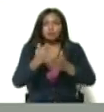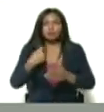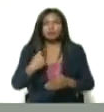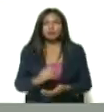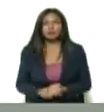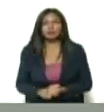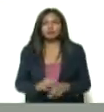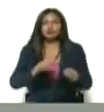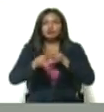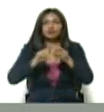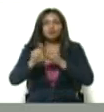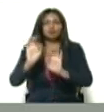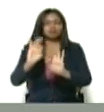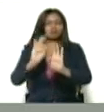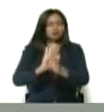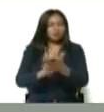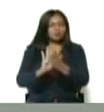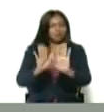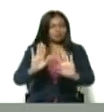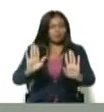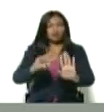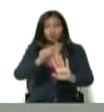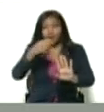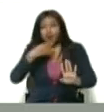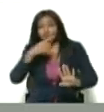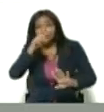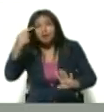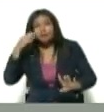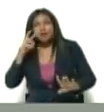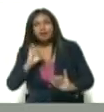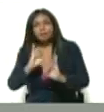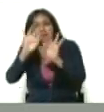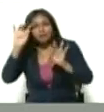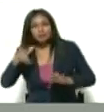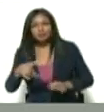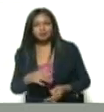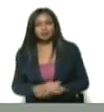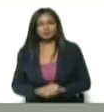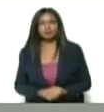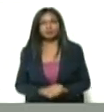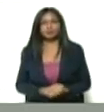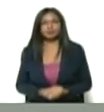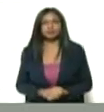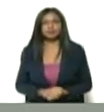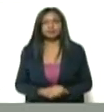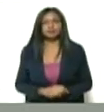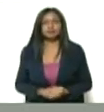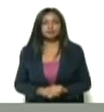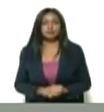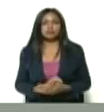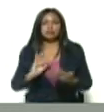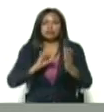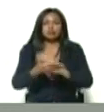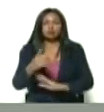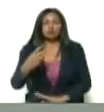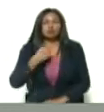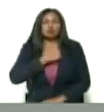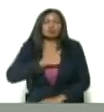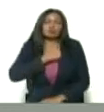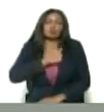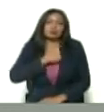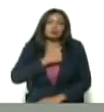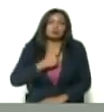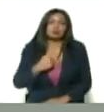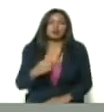chismosos, presidente, mejor no. Bueno, para que ustedes vean, pues. Ahí es lamentable, las